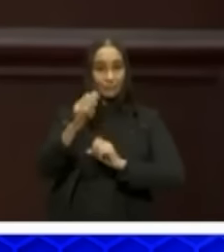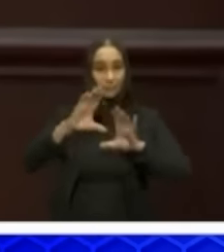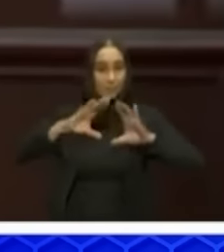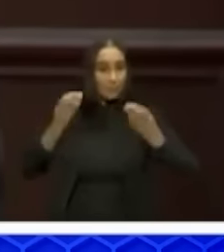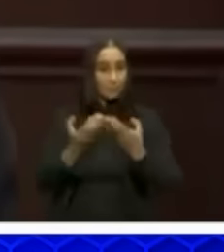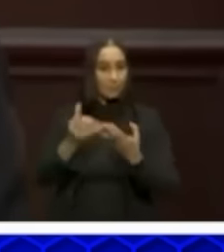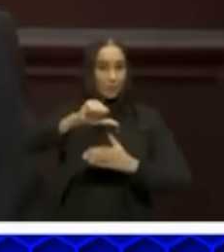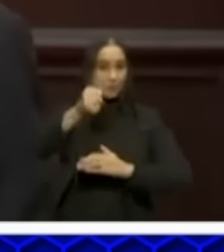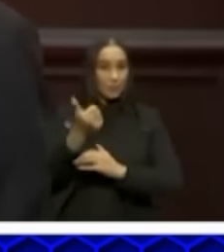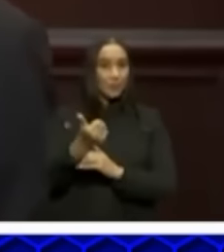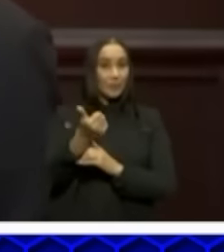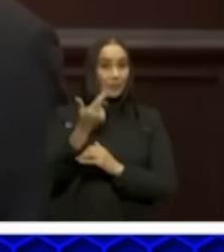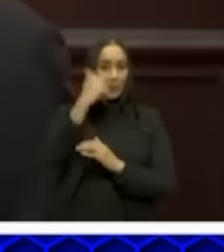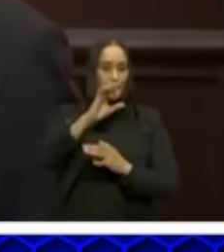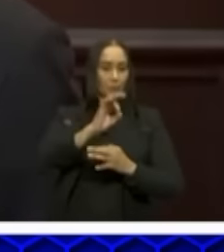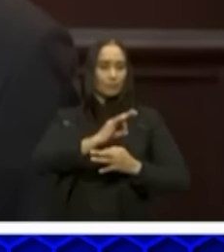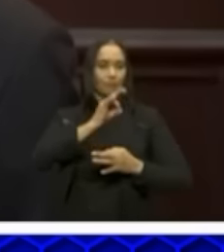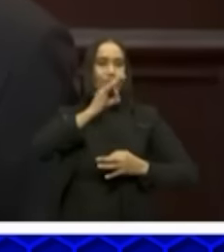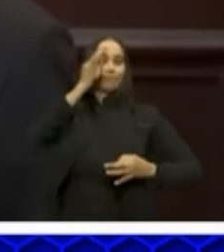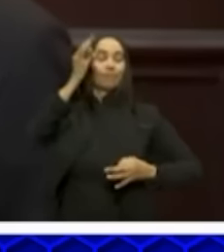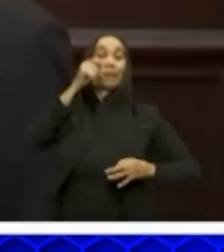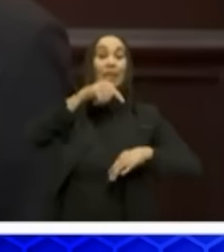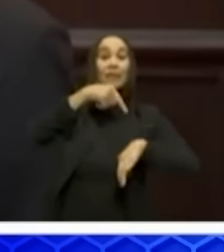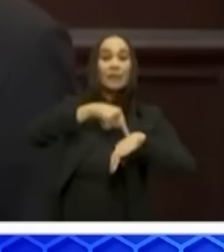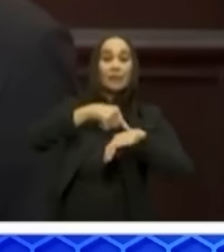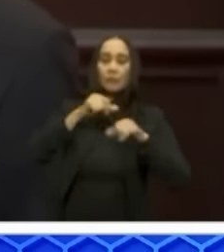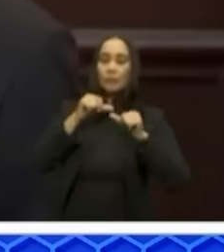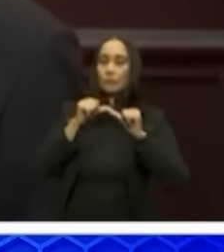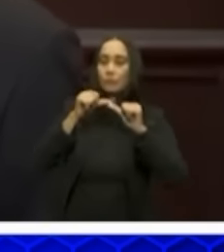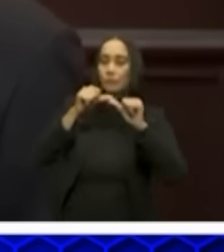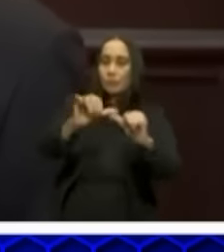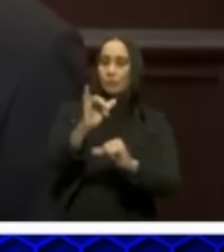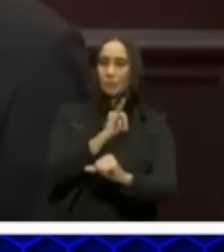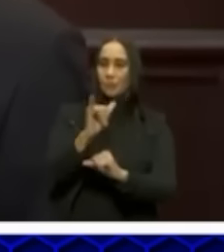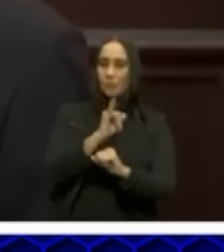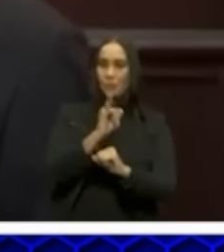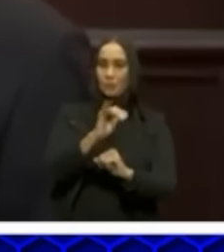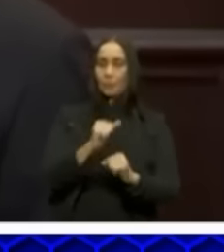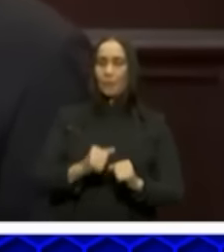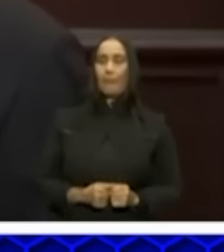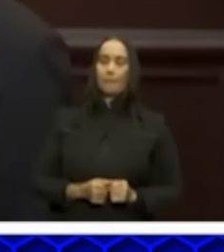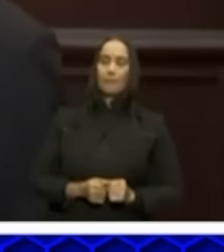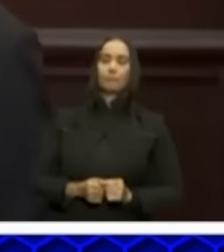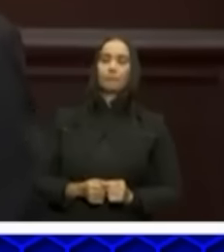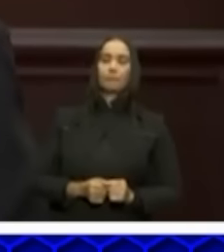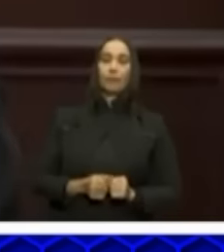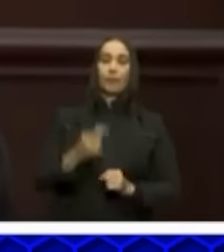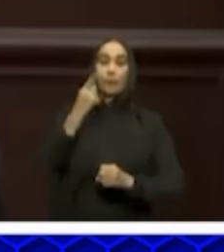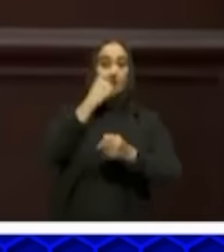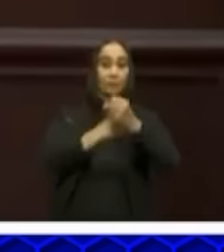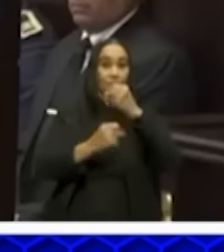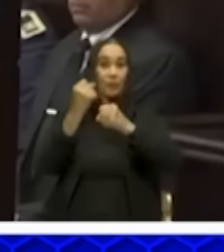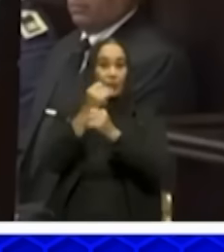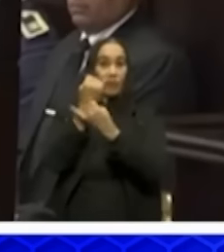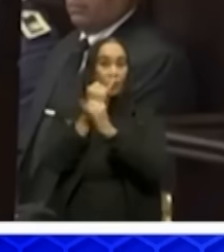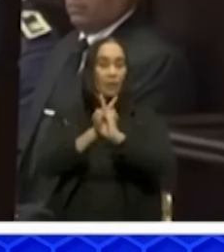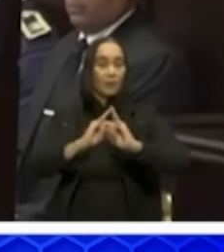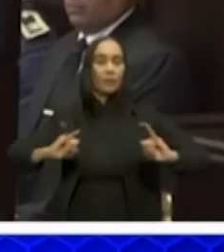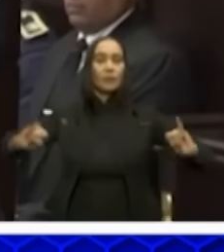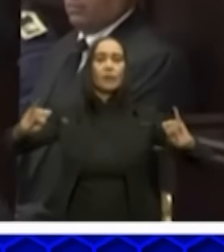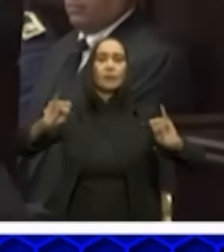cco de de esa cantidad 190 son diputados y 32 senadores estamos